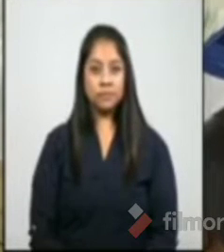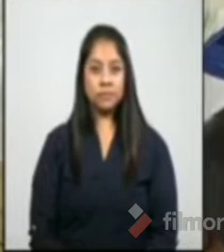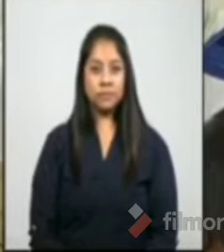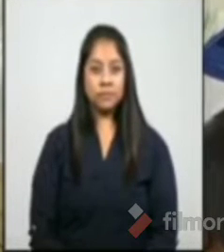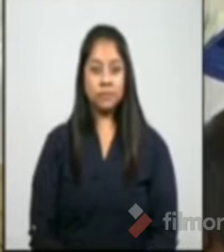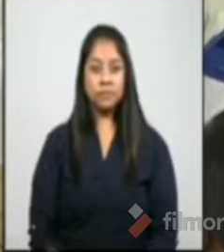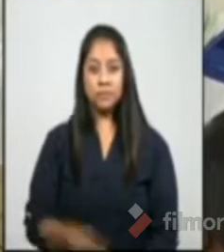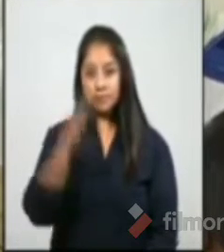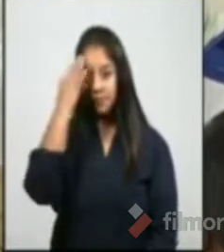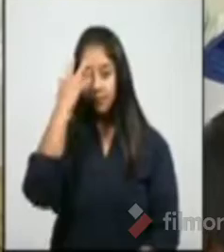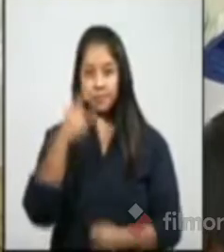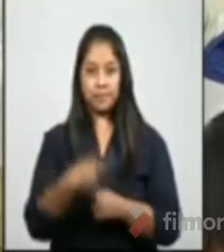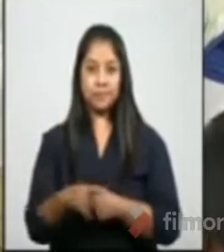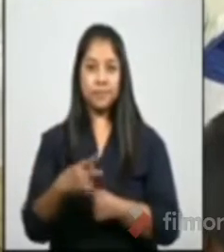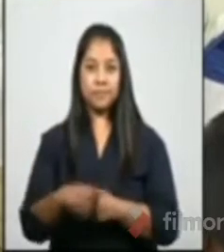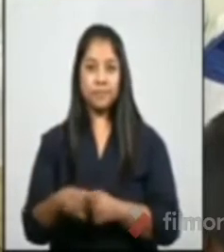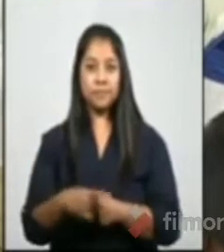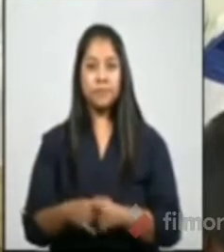Buenas tardes,